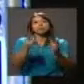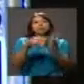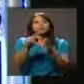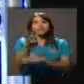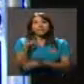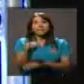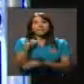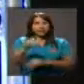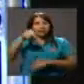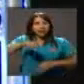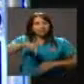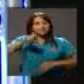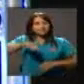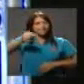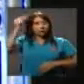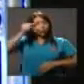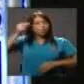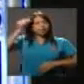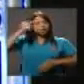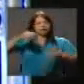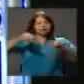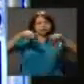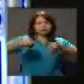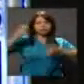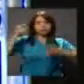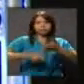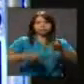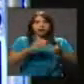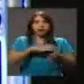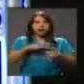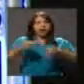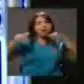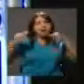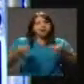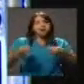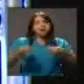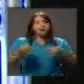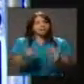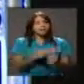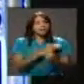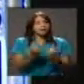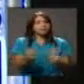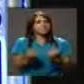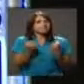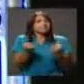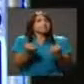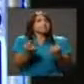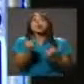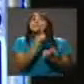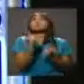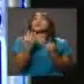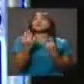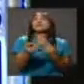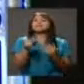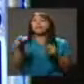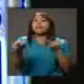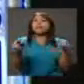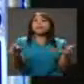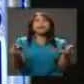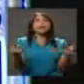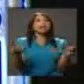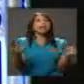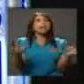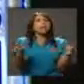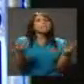un gobierno determinado y con carácter. Y que tenga la valentía de no esperar que haya un matrimonio. Es amarrarlos con cadena, los dos.